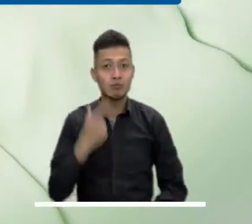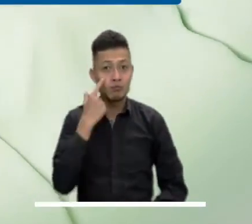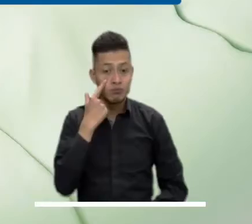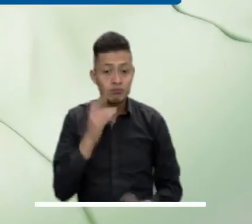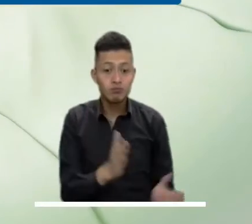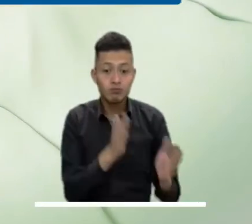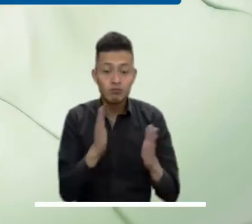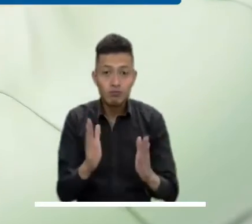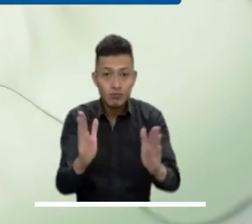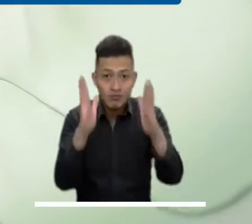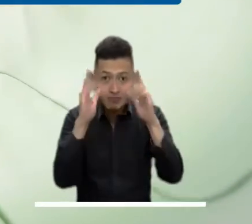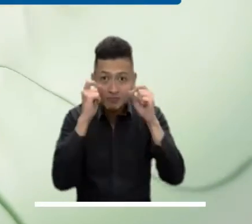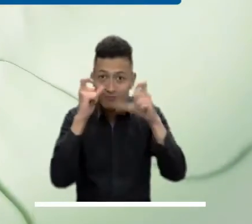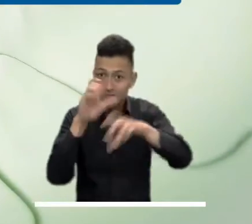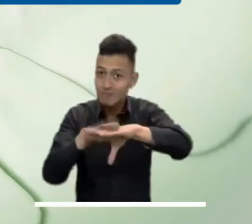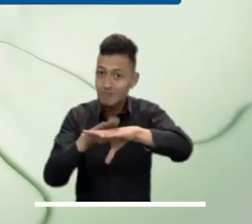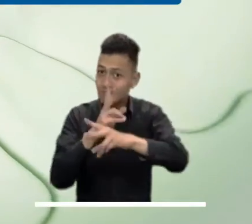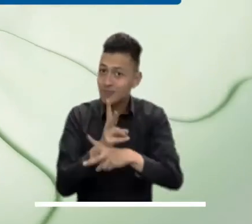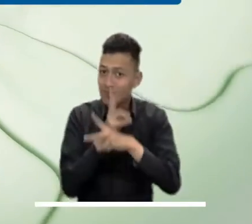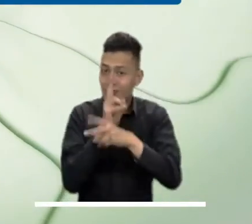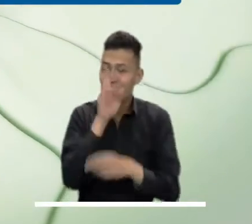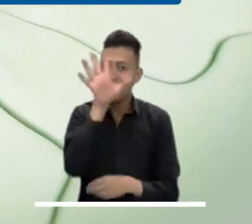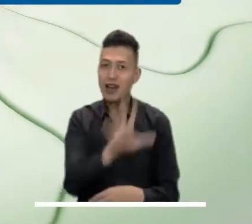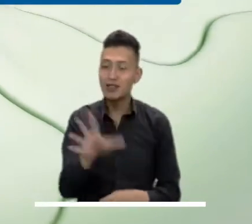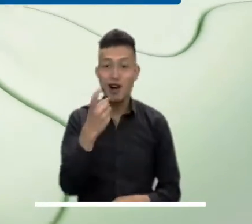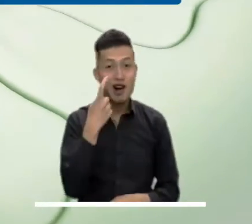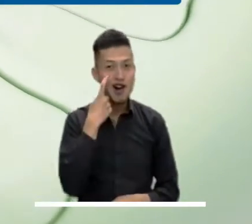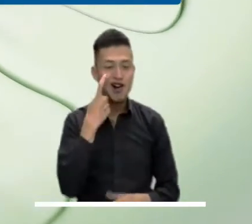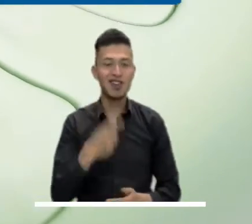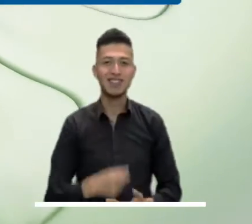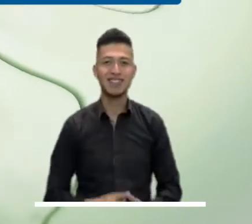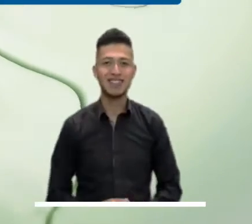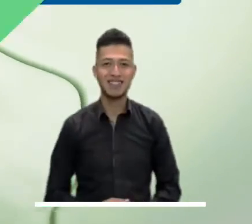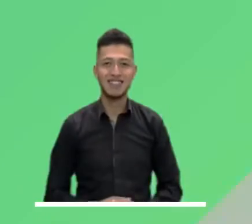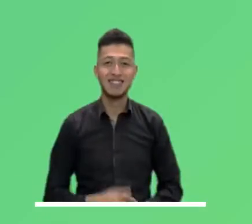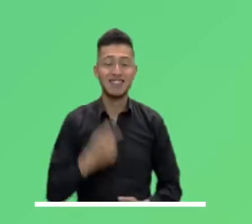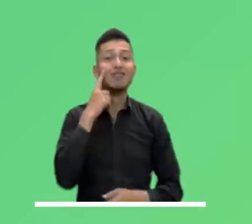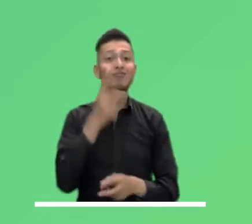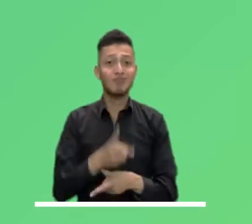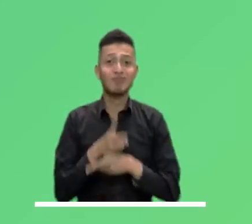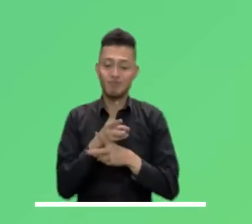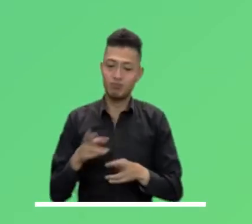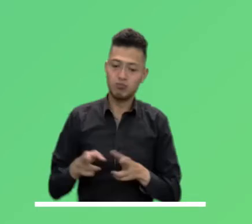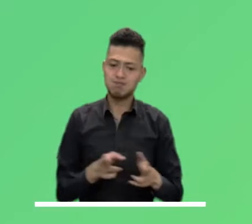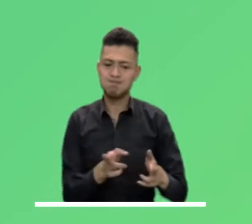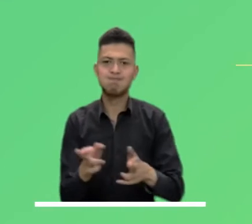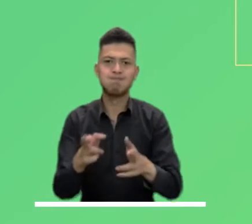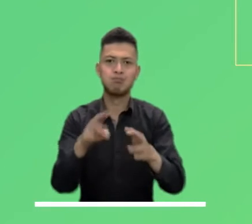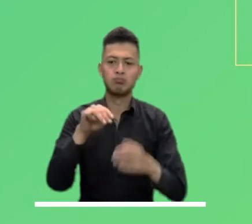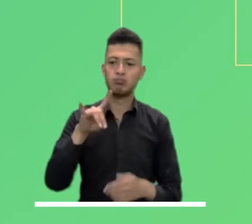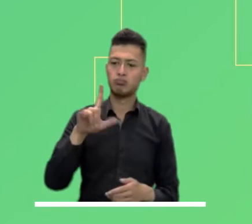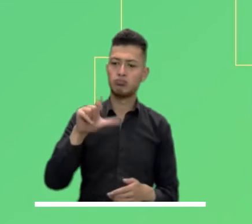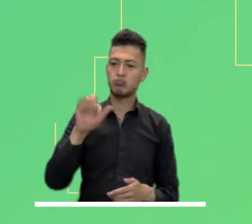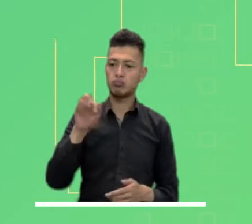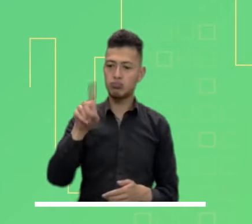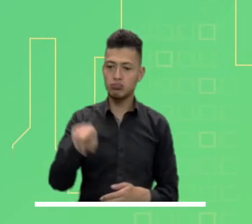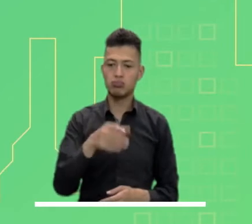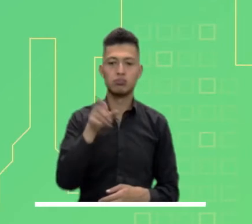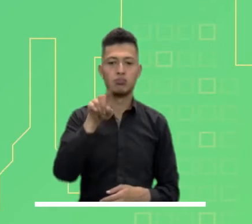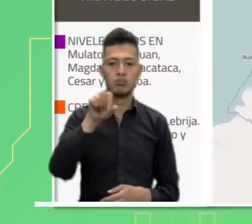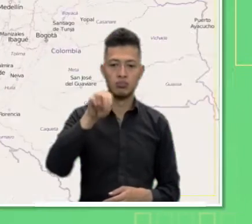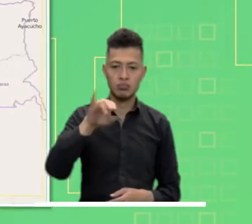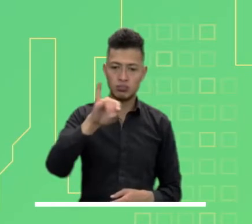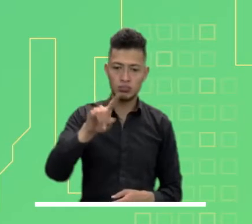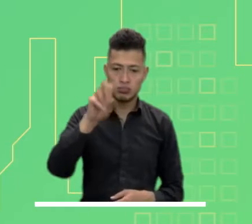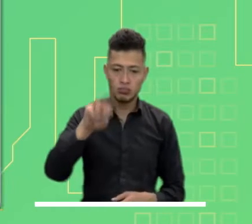que presentará algunas lluvias. A continuación, preste mucha atención a las principales alertas a nivel nacional. Precaución por niveles